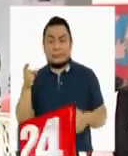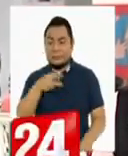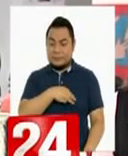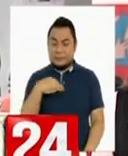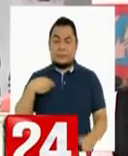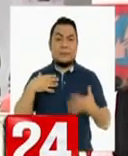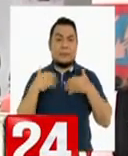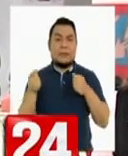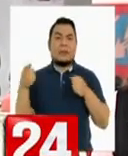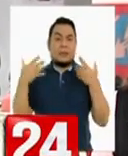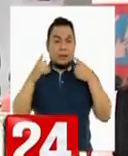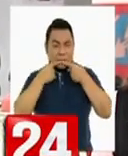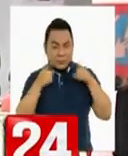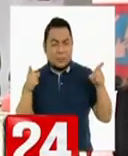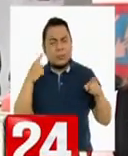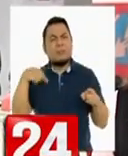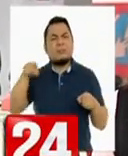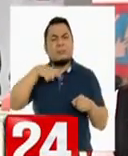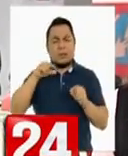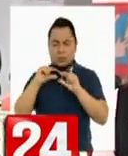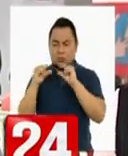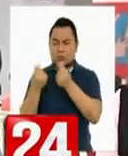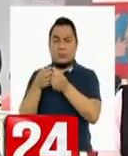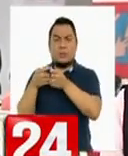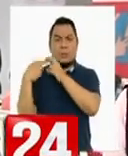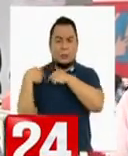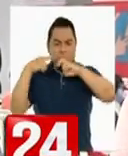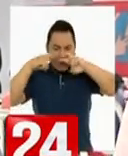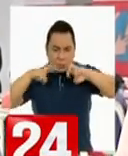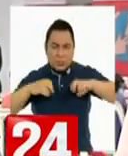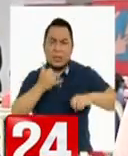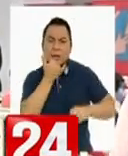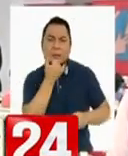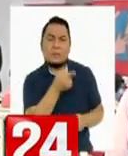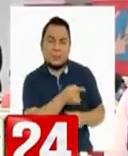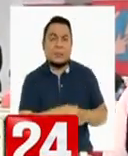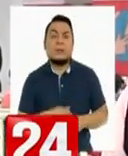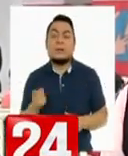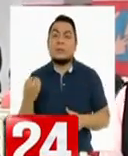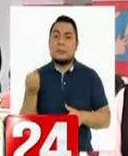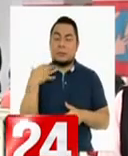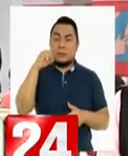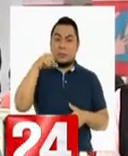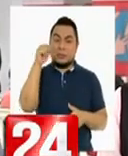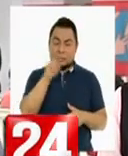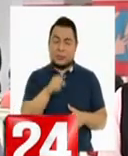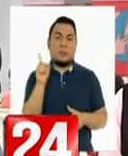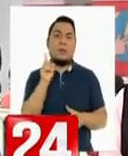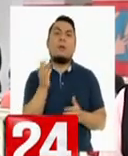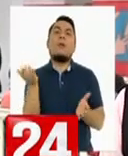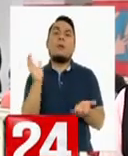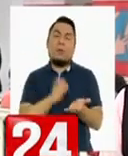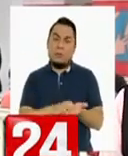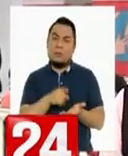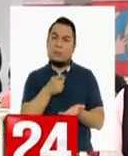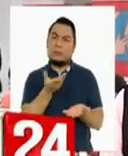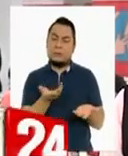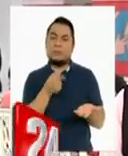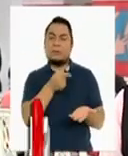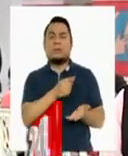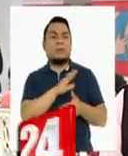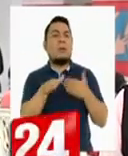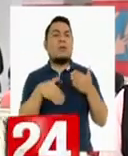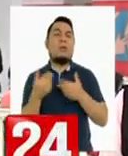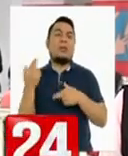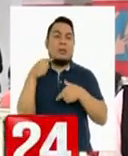de Salud anunció una investigación exhaustiva y nos aseguraremos que esta no vuelva a suceder, esto no vuelva